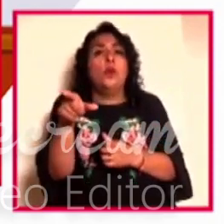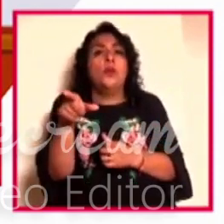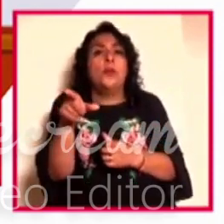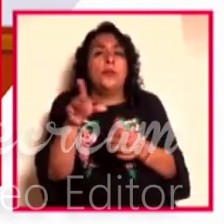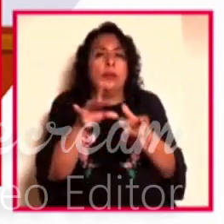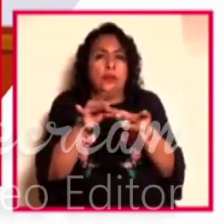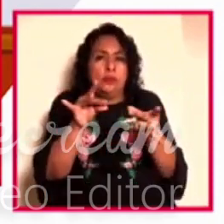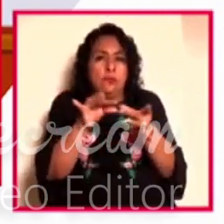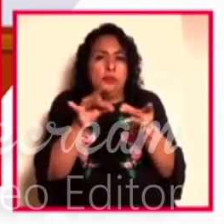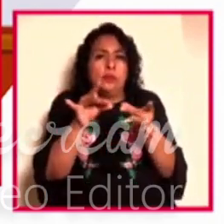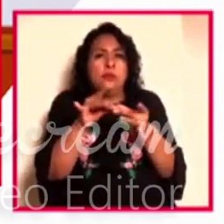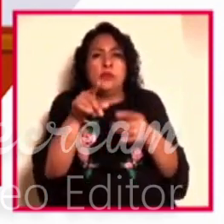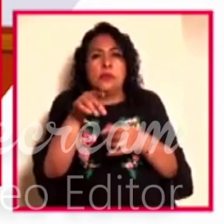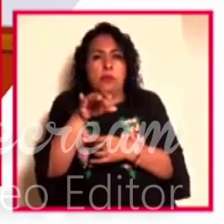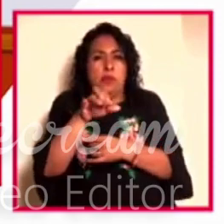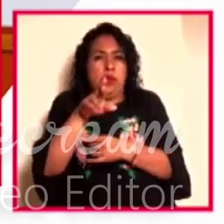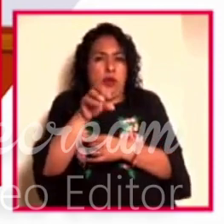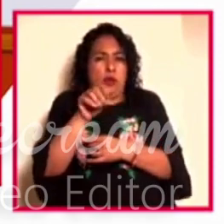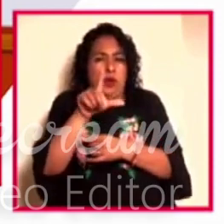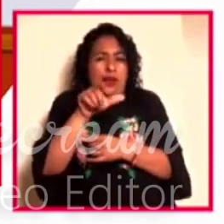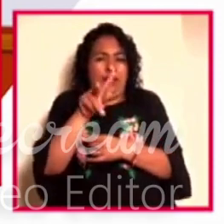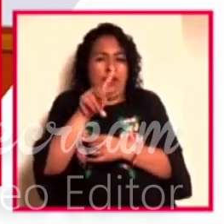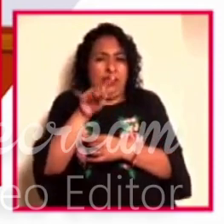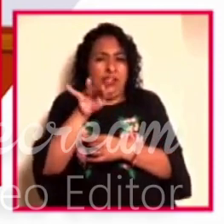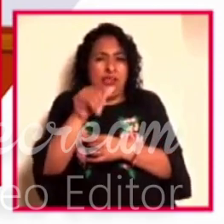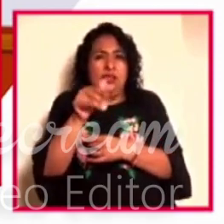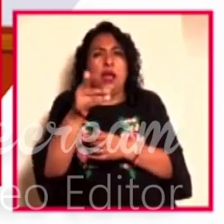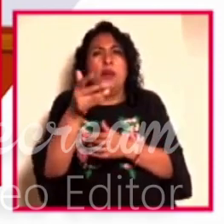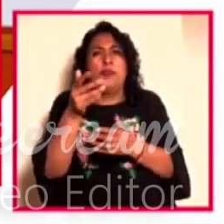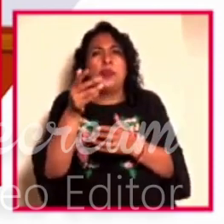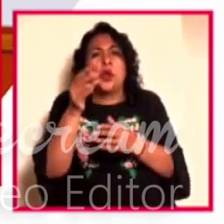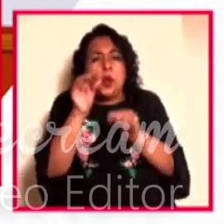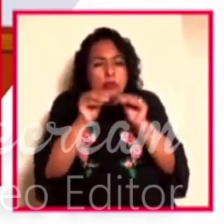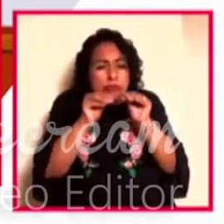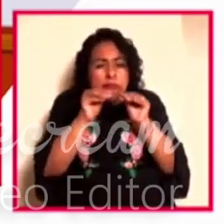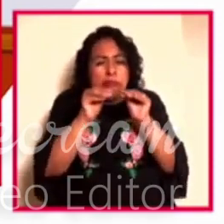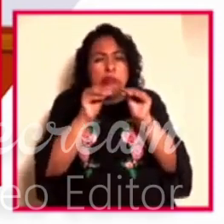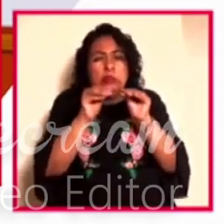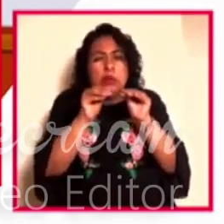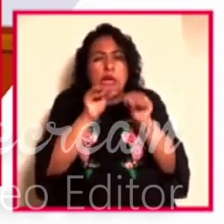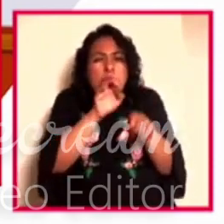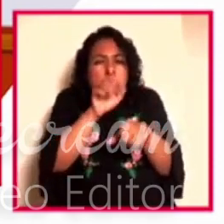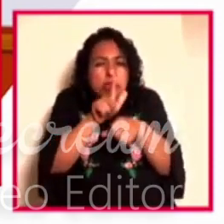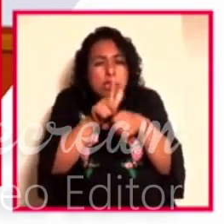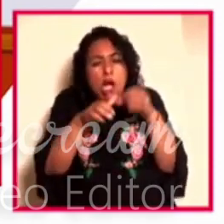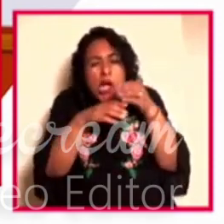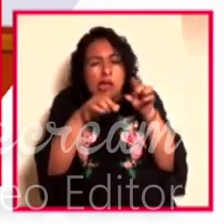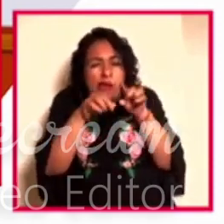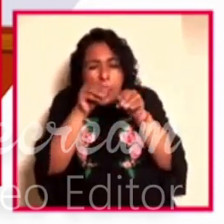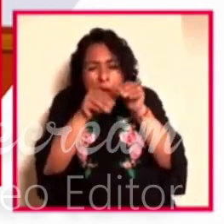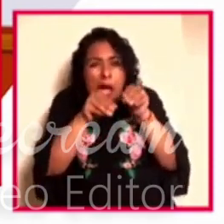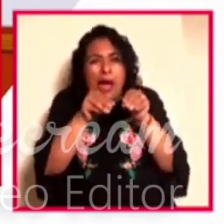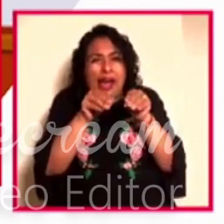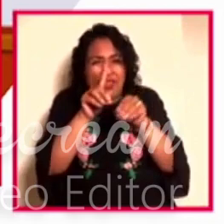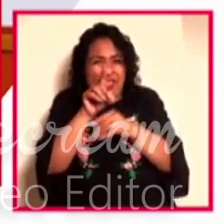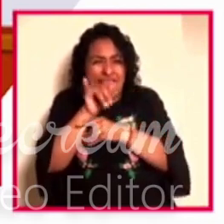de un Mario Lavista detallista, pues sí, es en ese sentido.